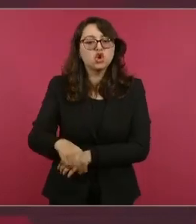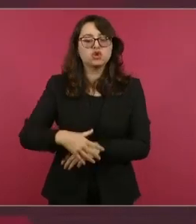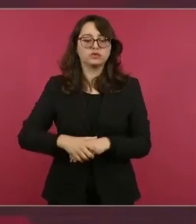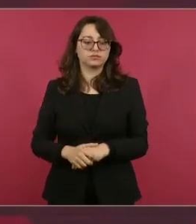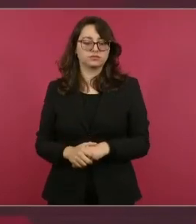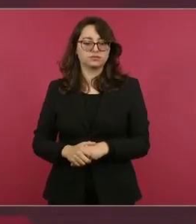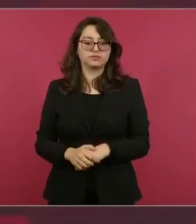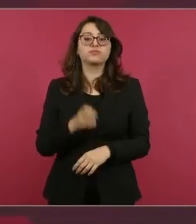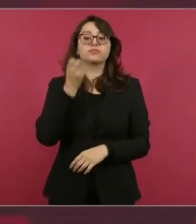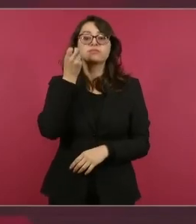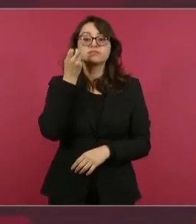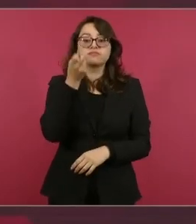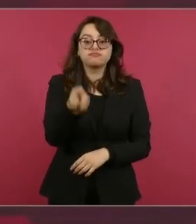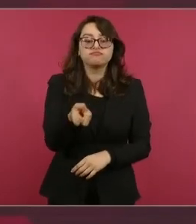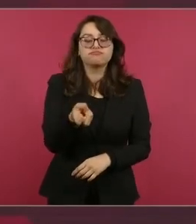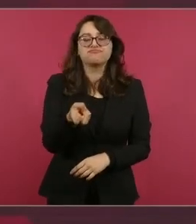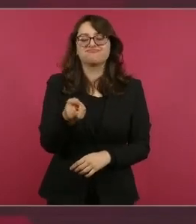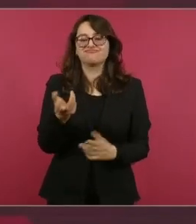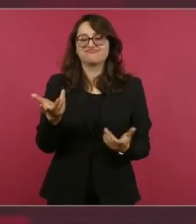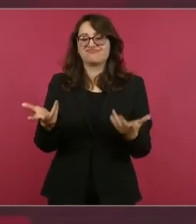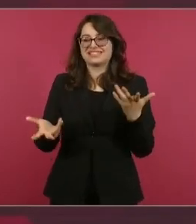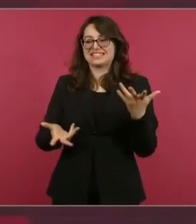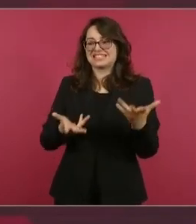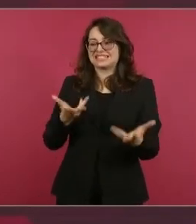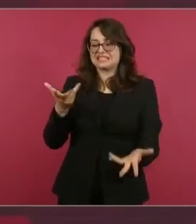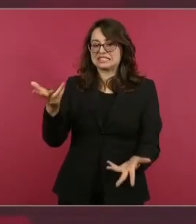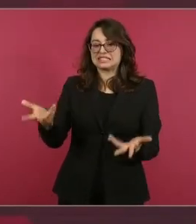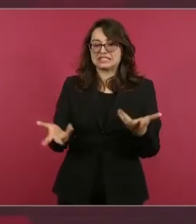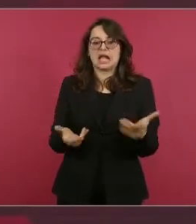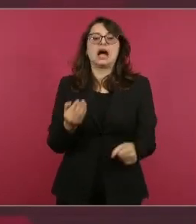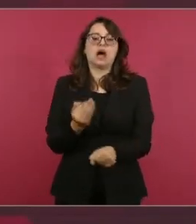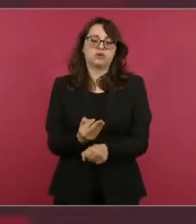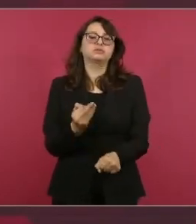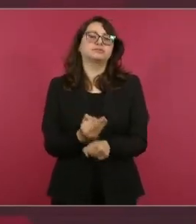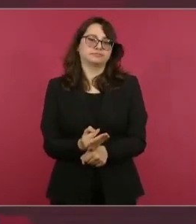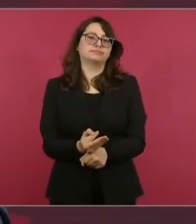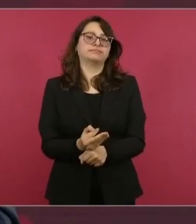Lamentablemente, pues suceden estas cosas porque